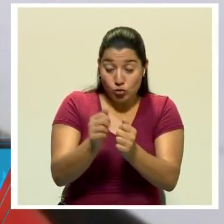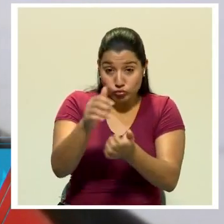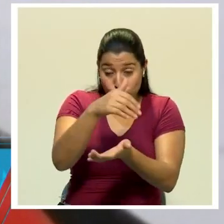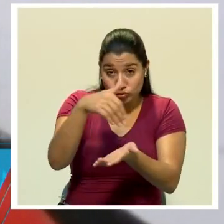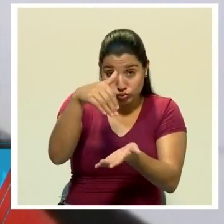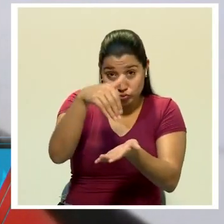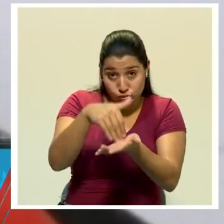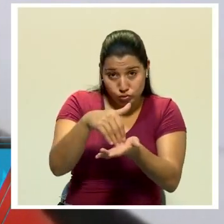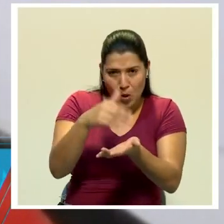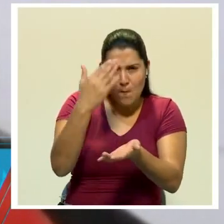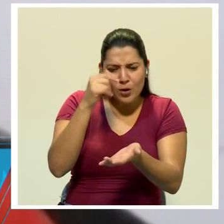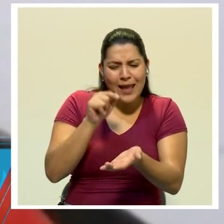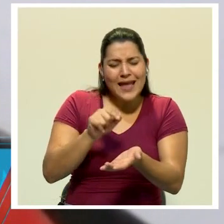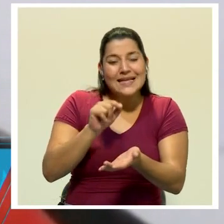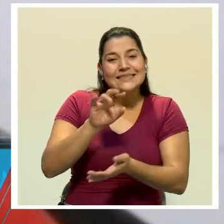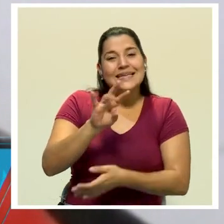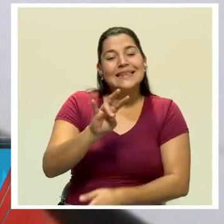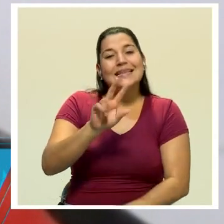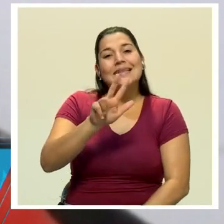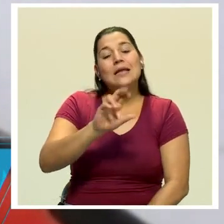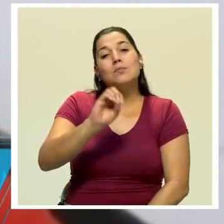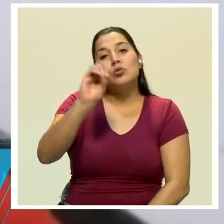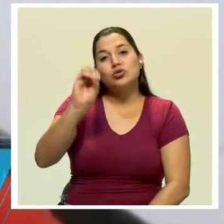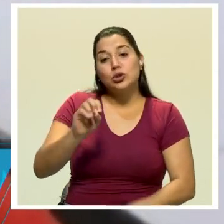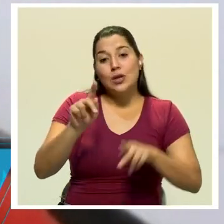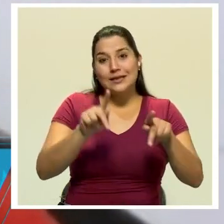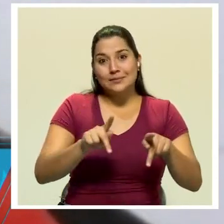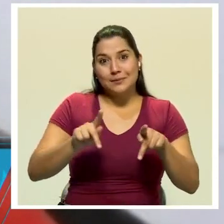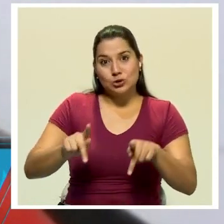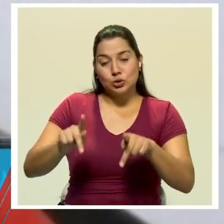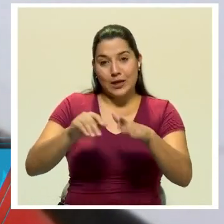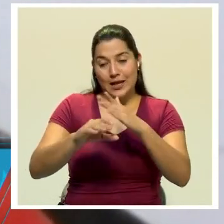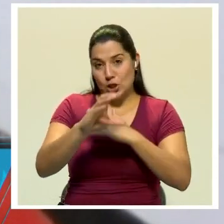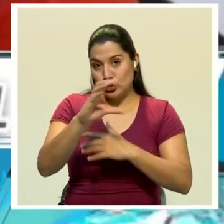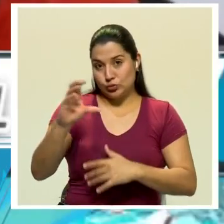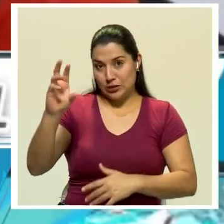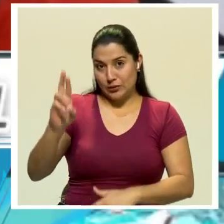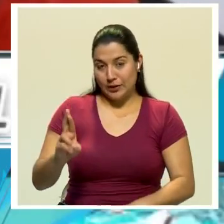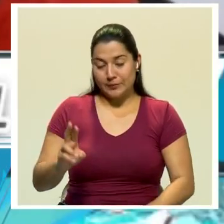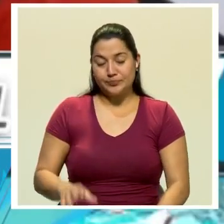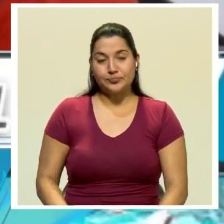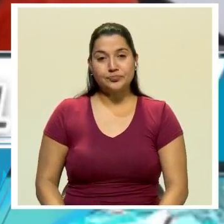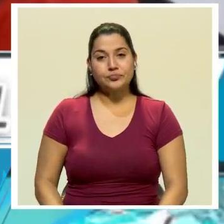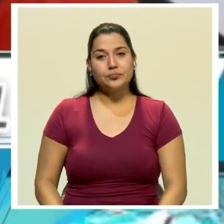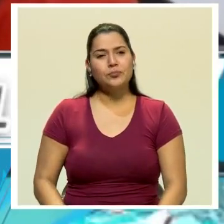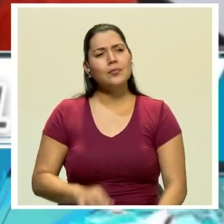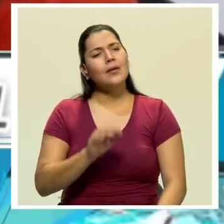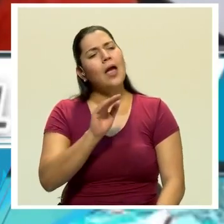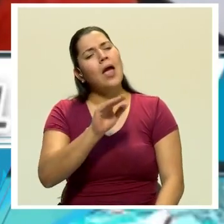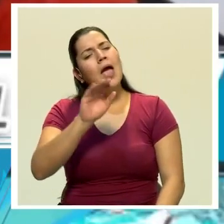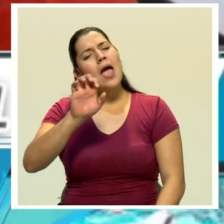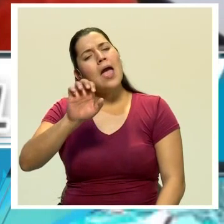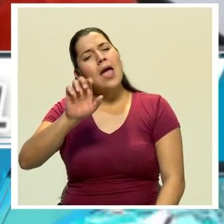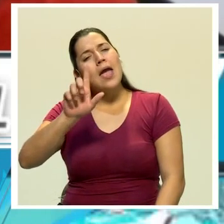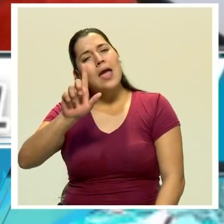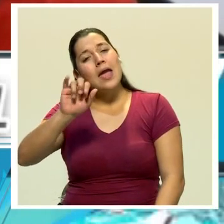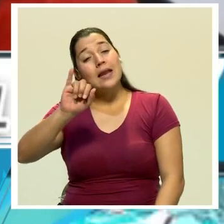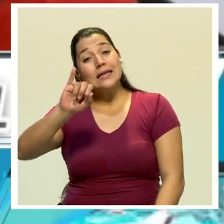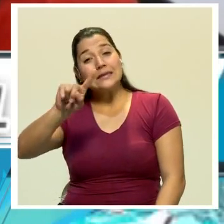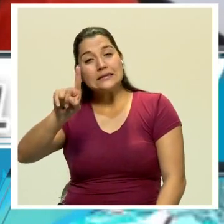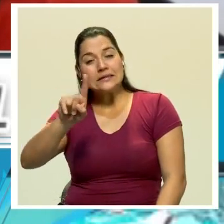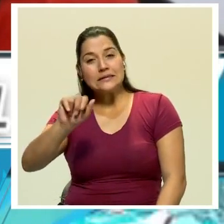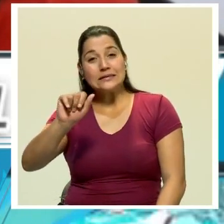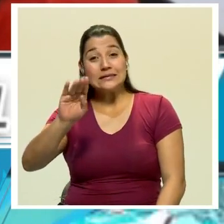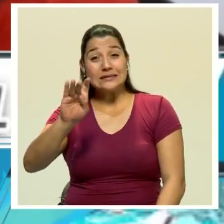donde está el 73% de la población nacional. Doña Elizabeth, por ser precisamente